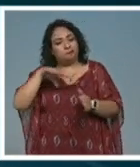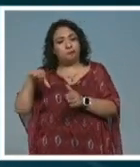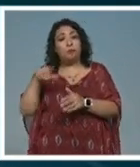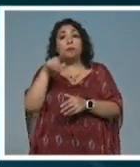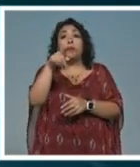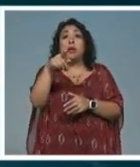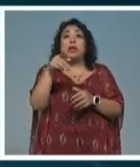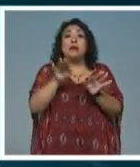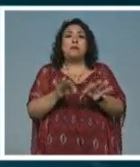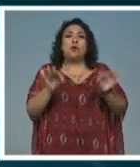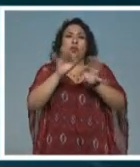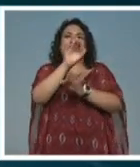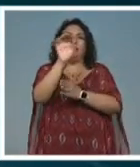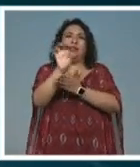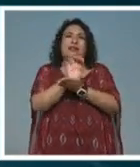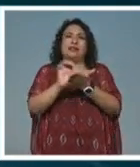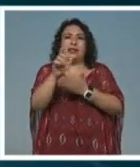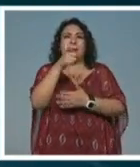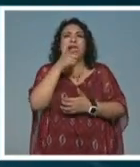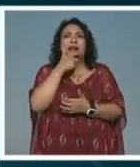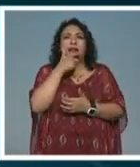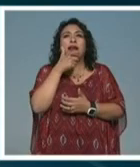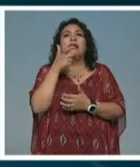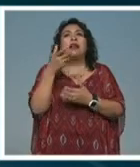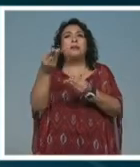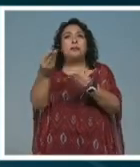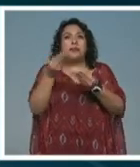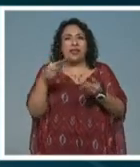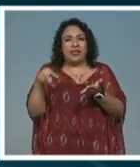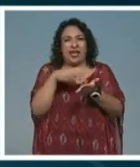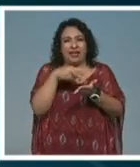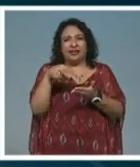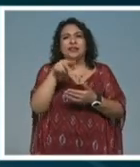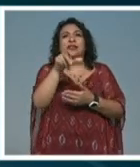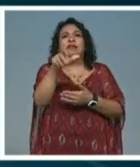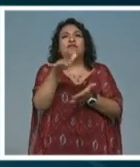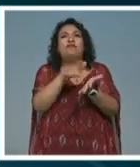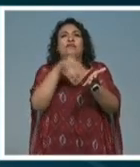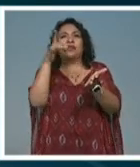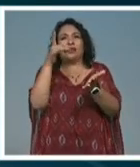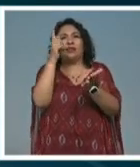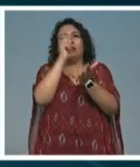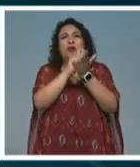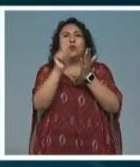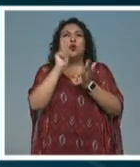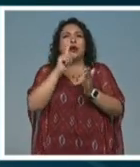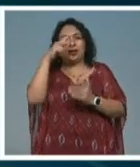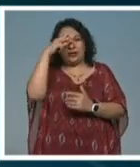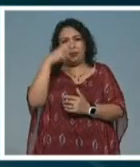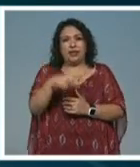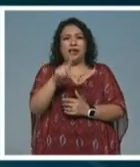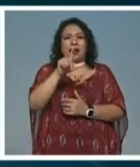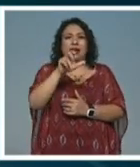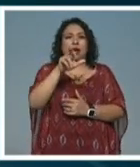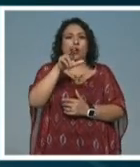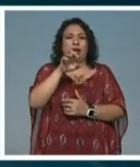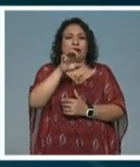los principales escenarios de Reino Unido recibe la pieza dancística inspirada en la novela de la mexicana Laura